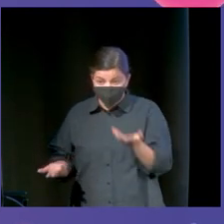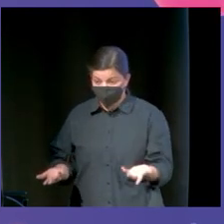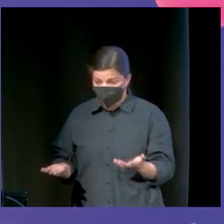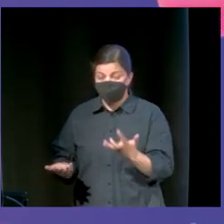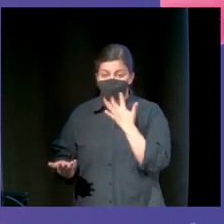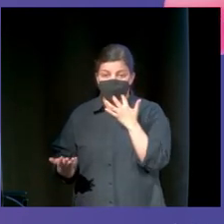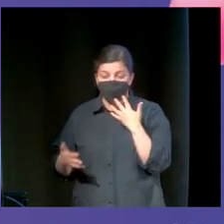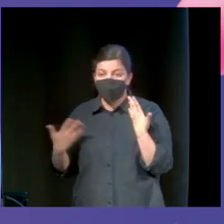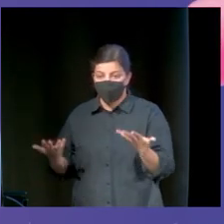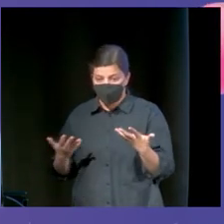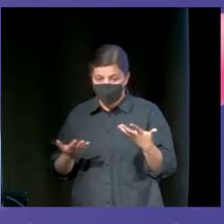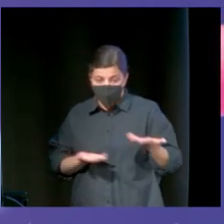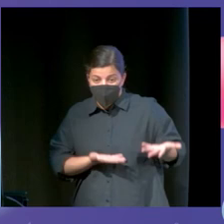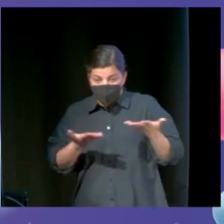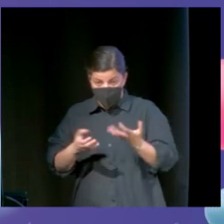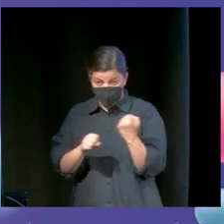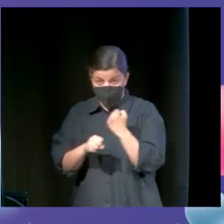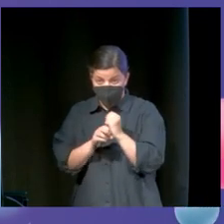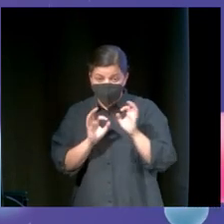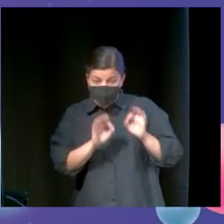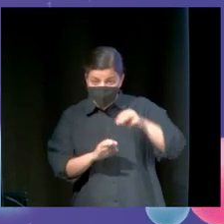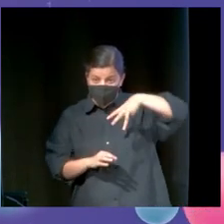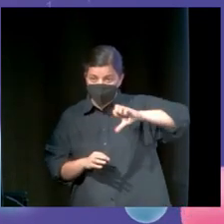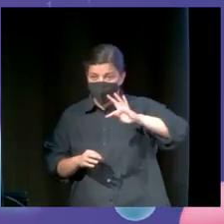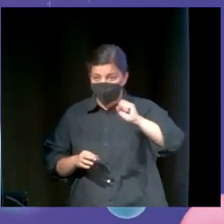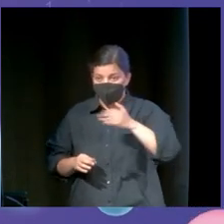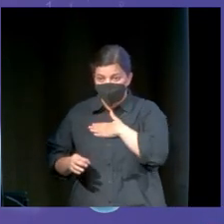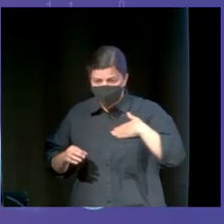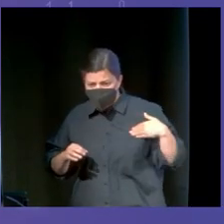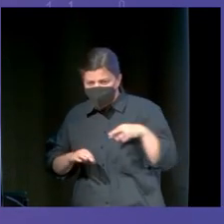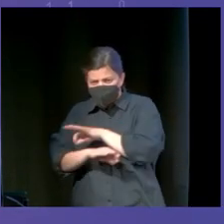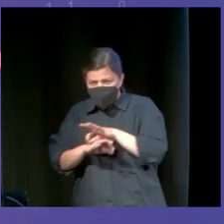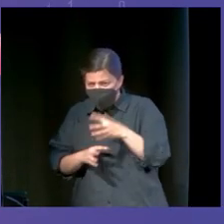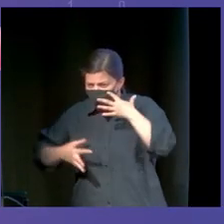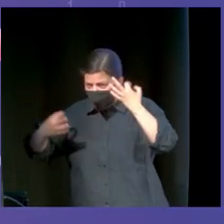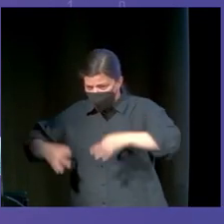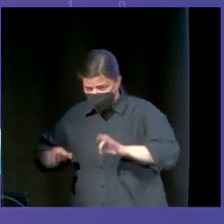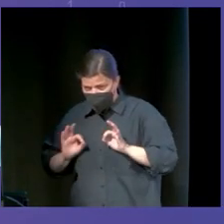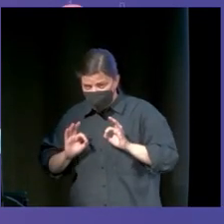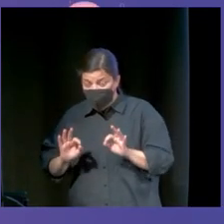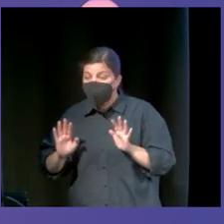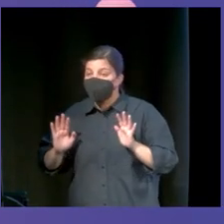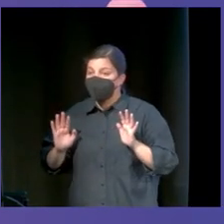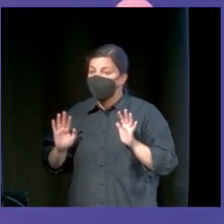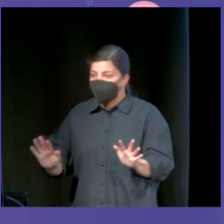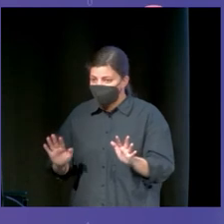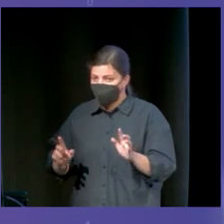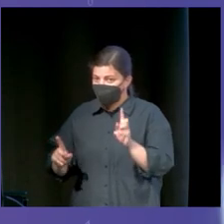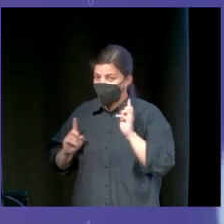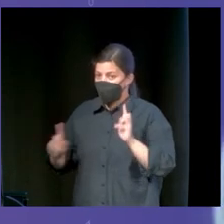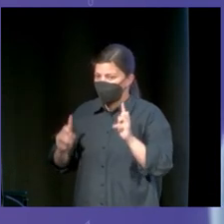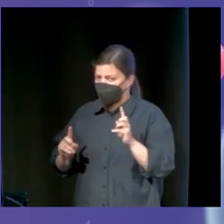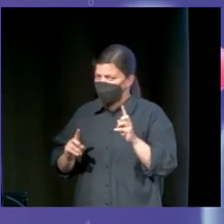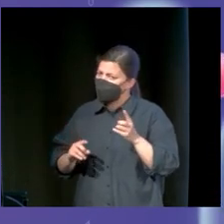ejemplo es esta oferta de trabajo de meta que buscaban ingenieros de seguridad pero de amenazas emergentes